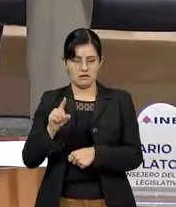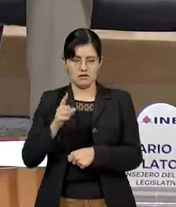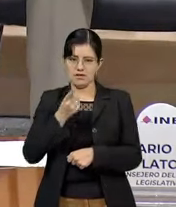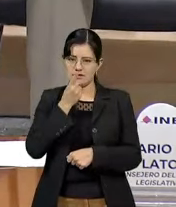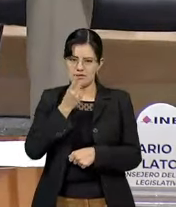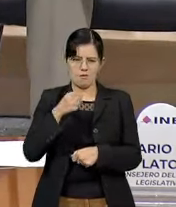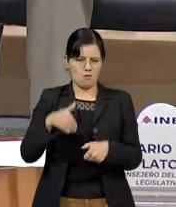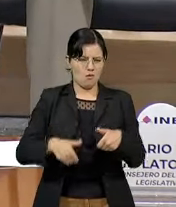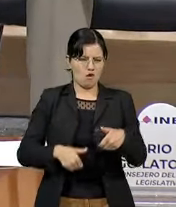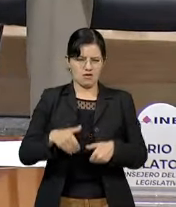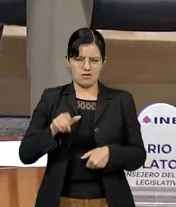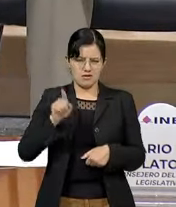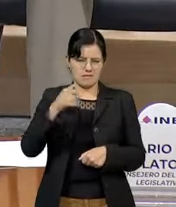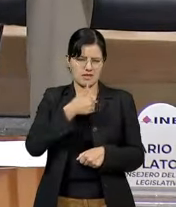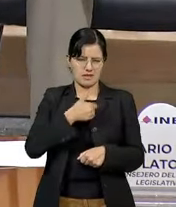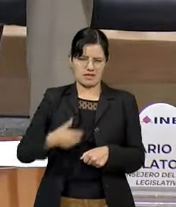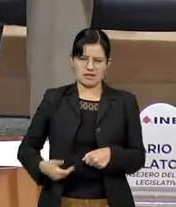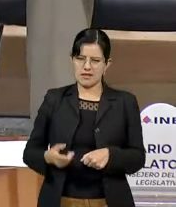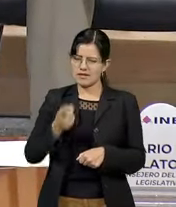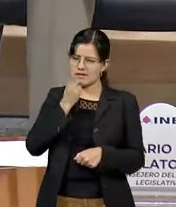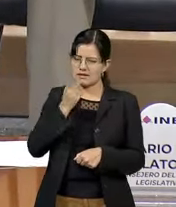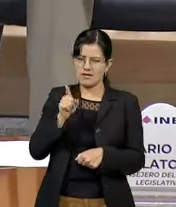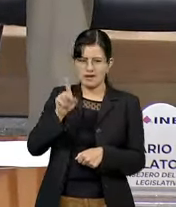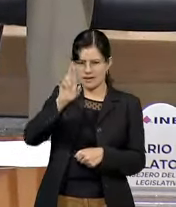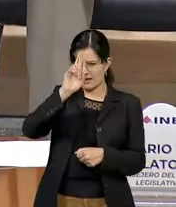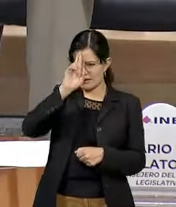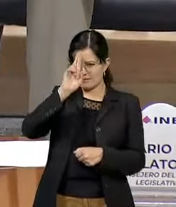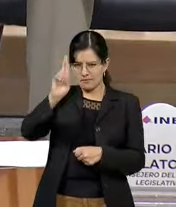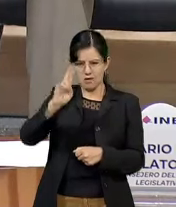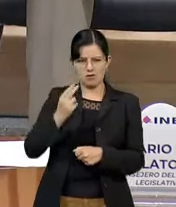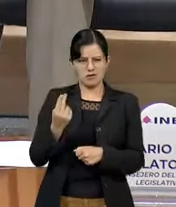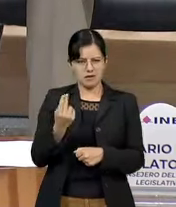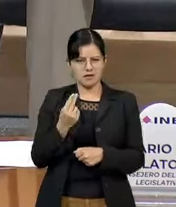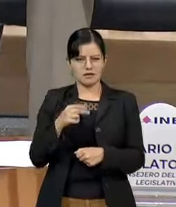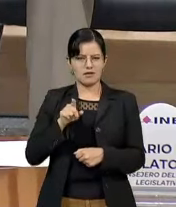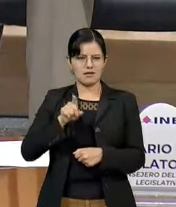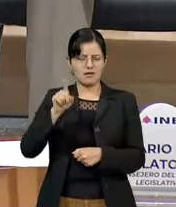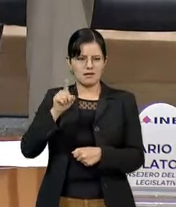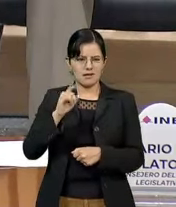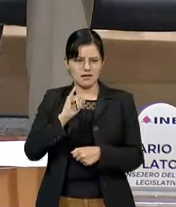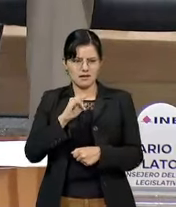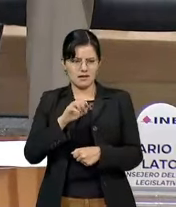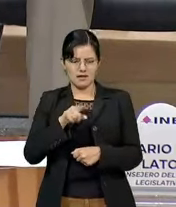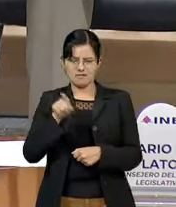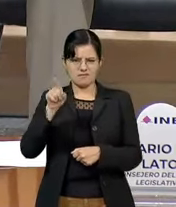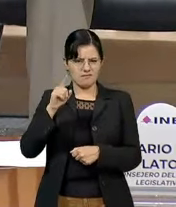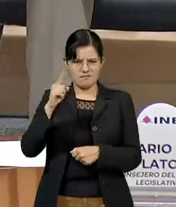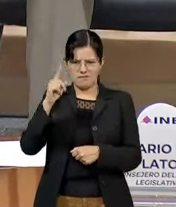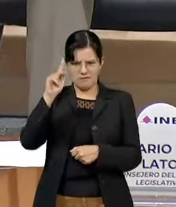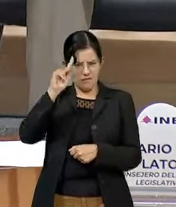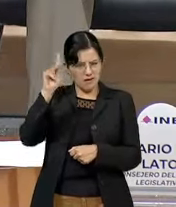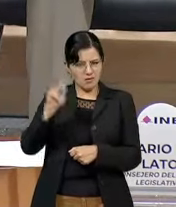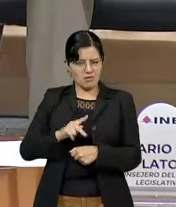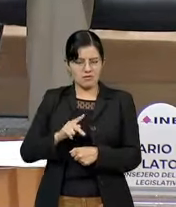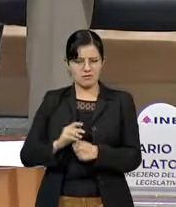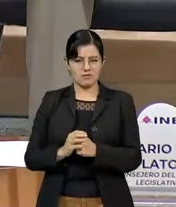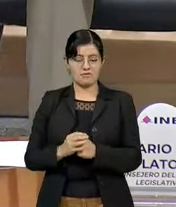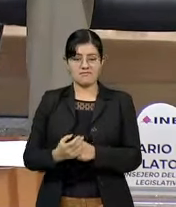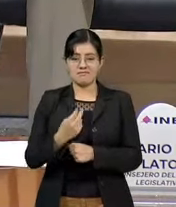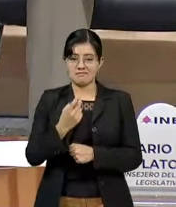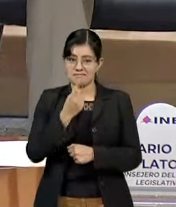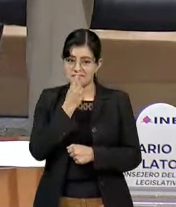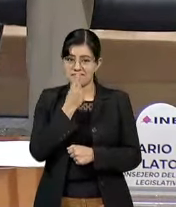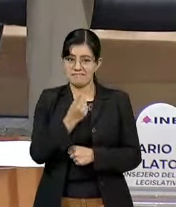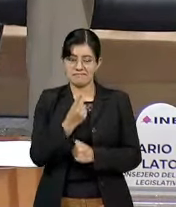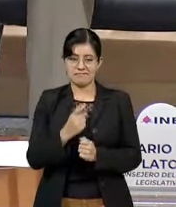y le exige respeto amlo Está peor que el INE así le dijo así le